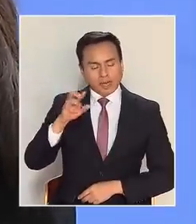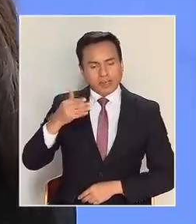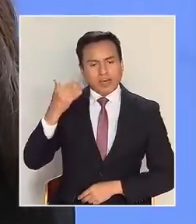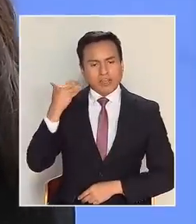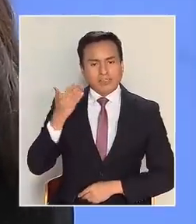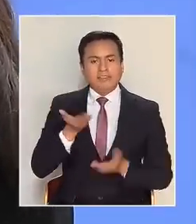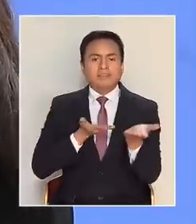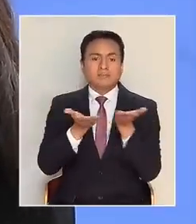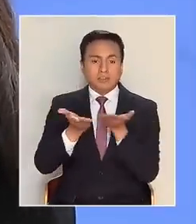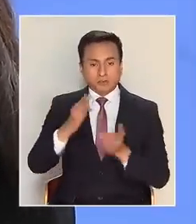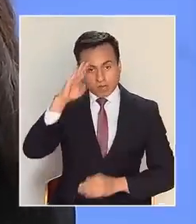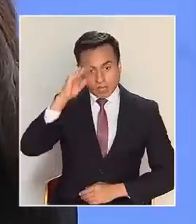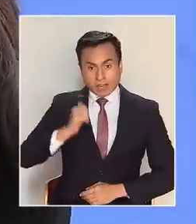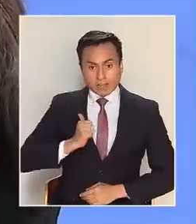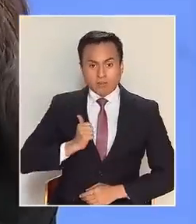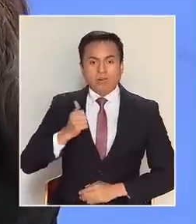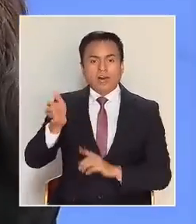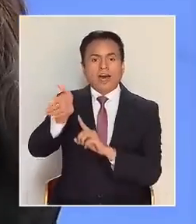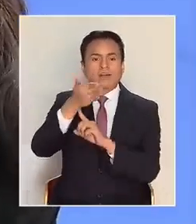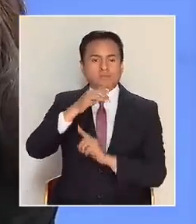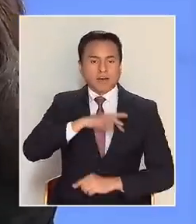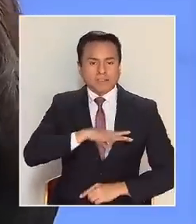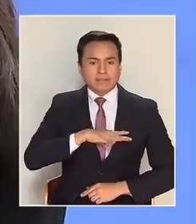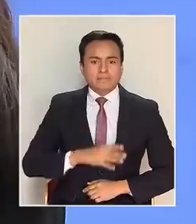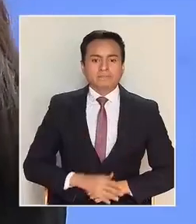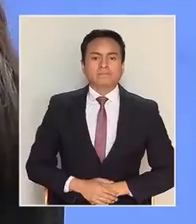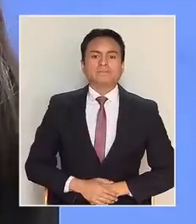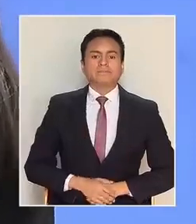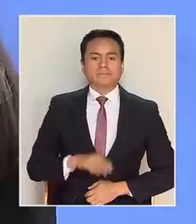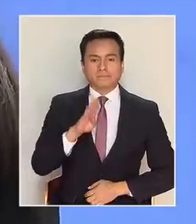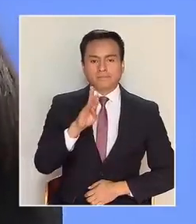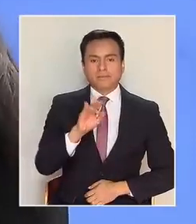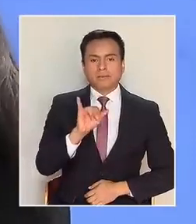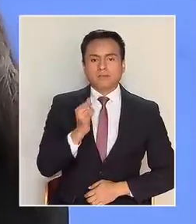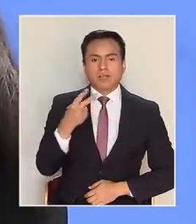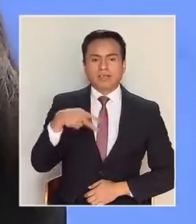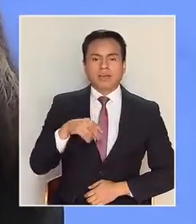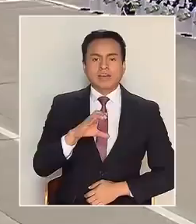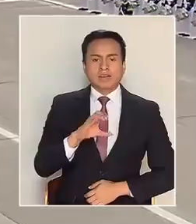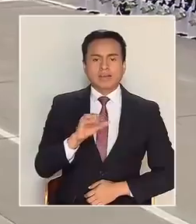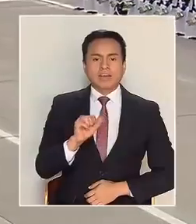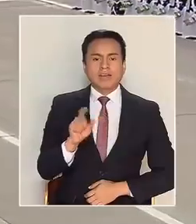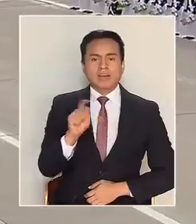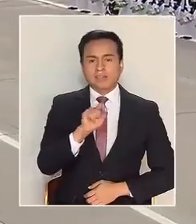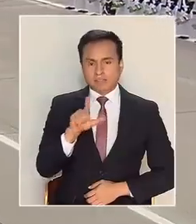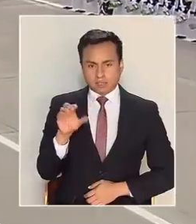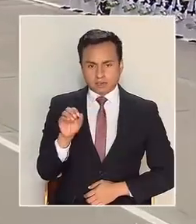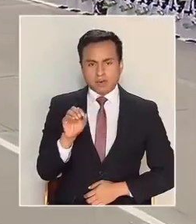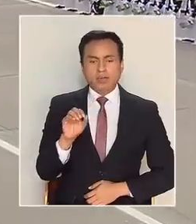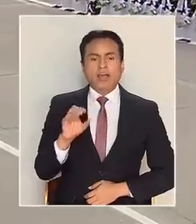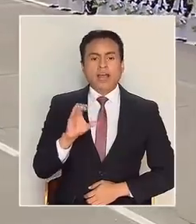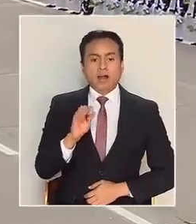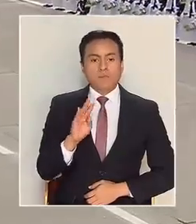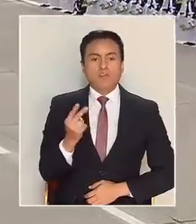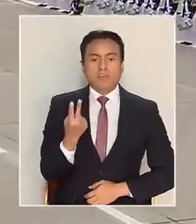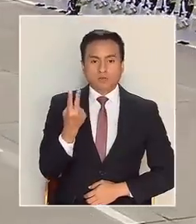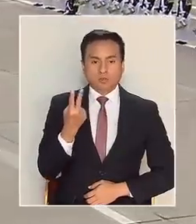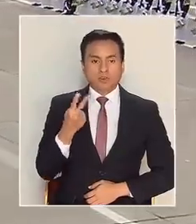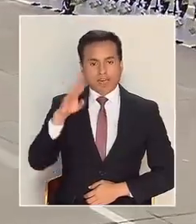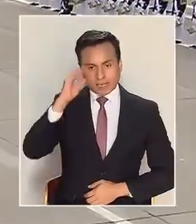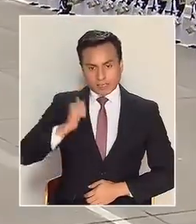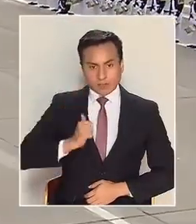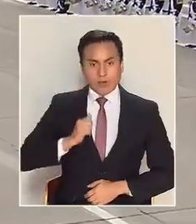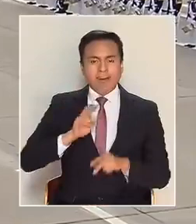en servicio al ejército y su patria. Brian Castillo Salgado, cabo segundo de ejército, que